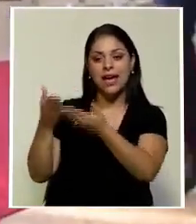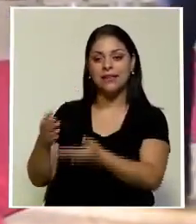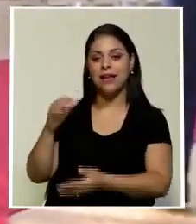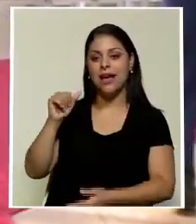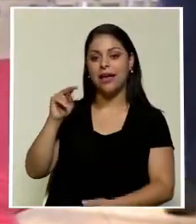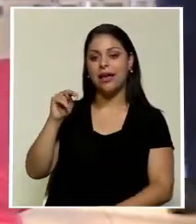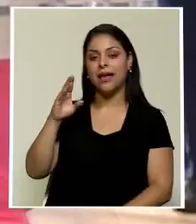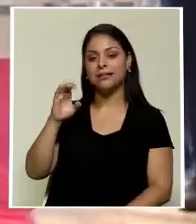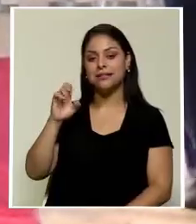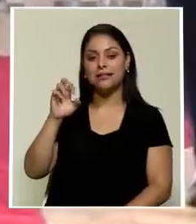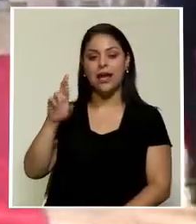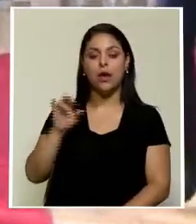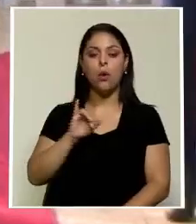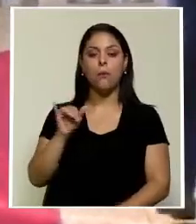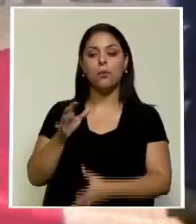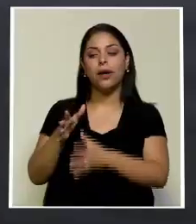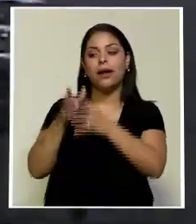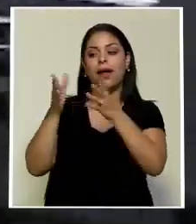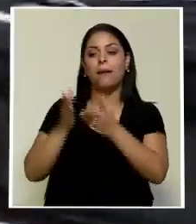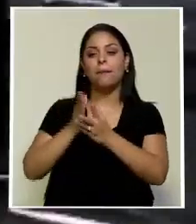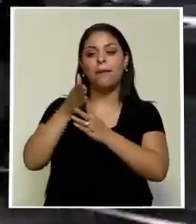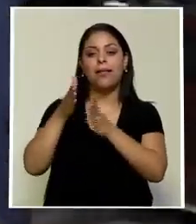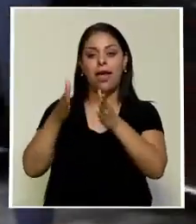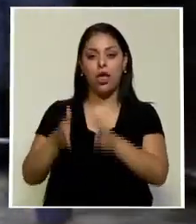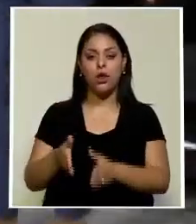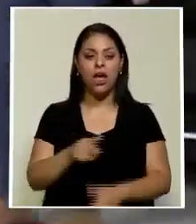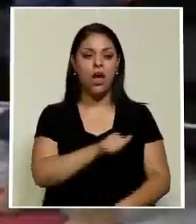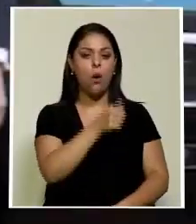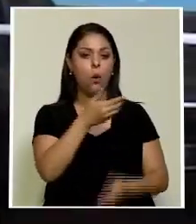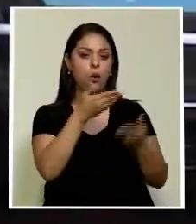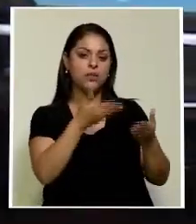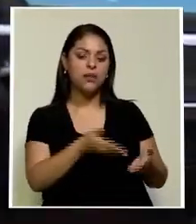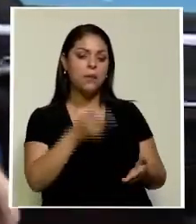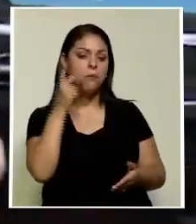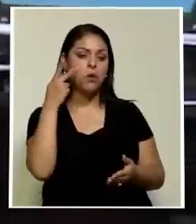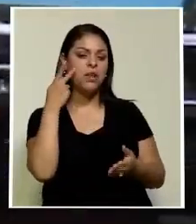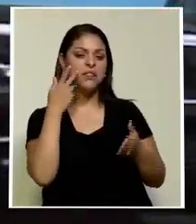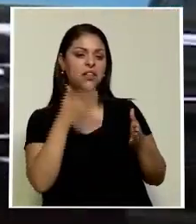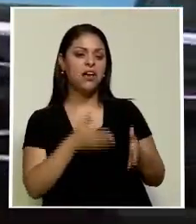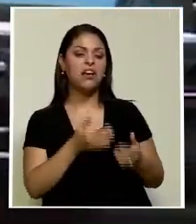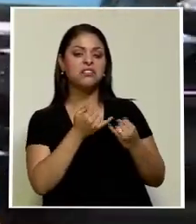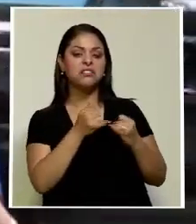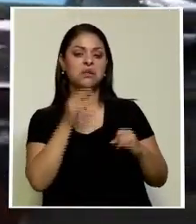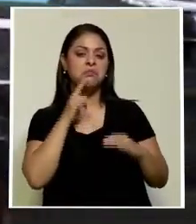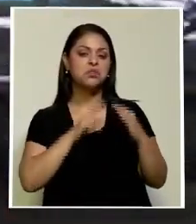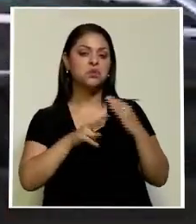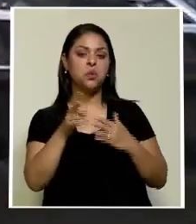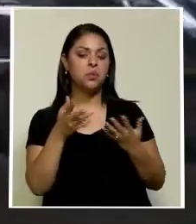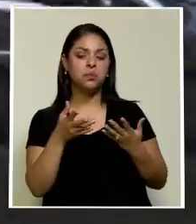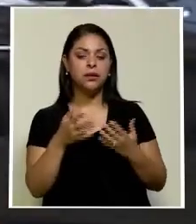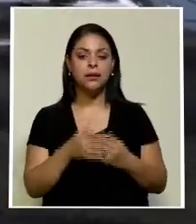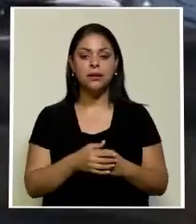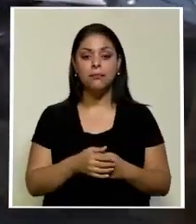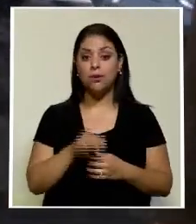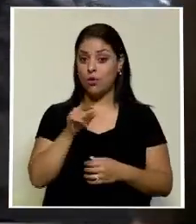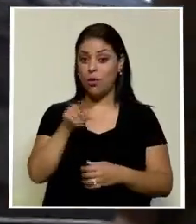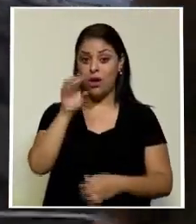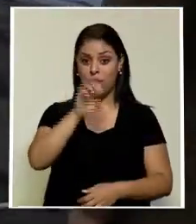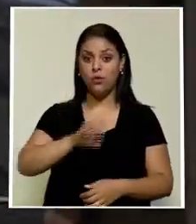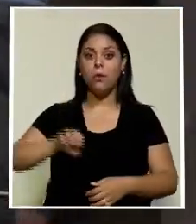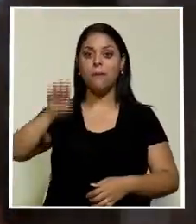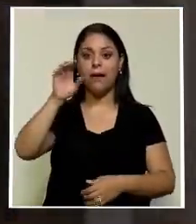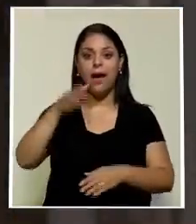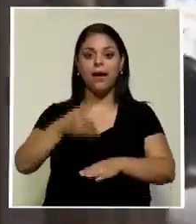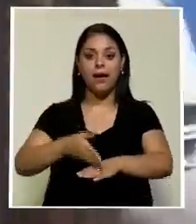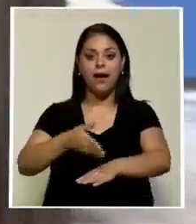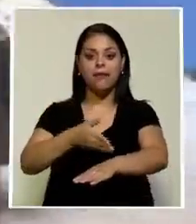gran mediadora. Para otros, como una política sin visión a largo plazo. Sea como sea, en una Unión Europea que avanza a trompicones